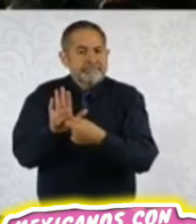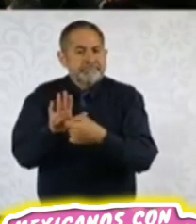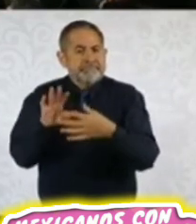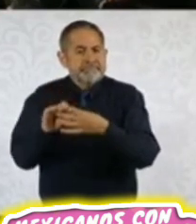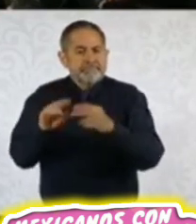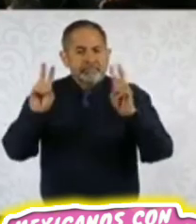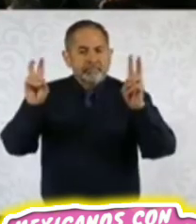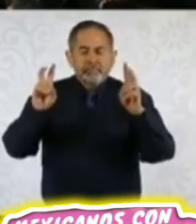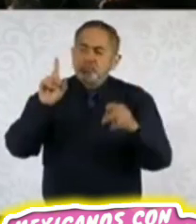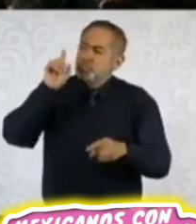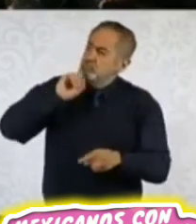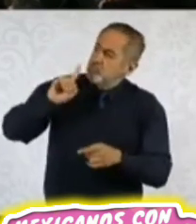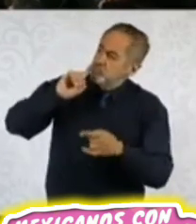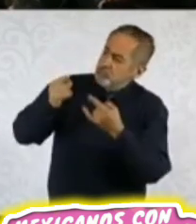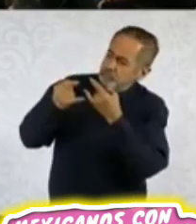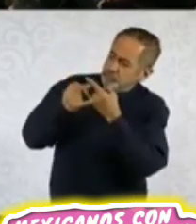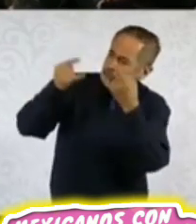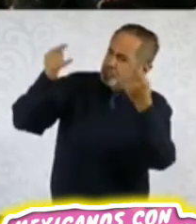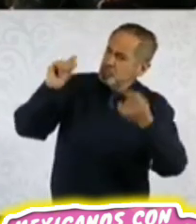Mujeres en la Historia.